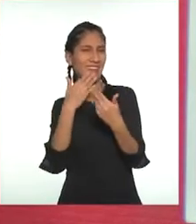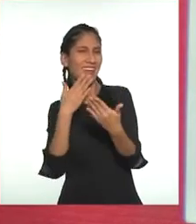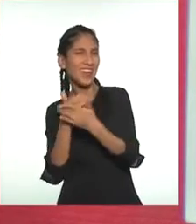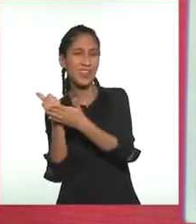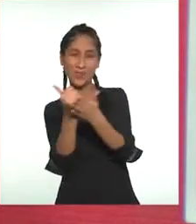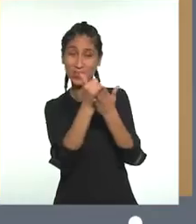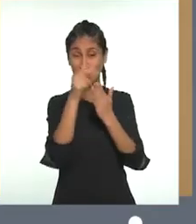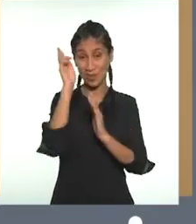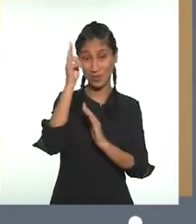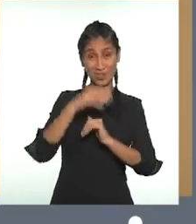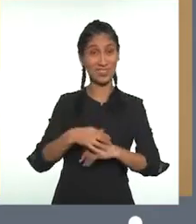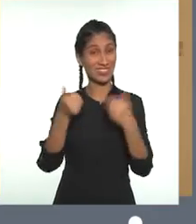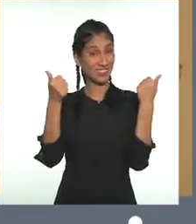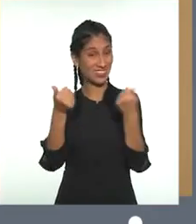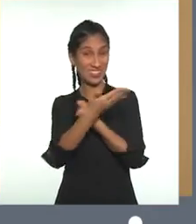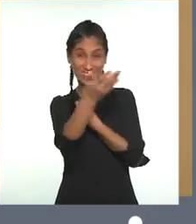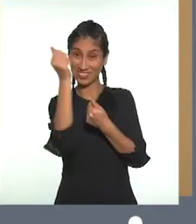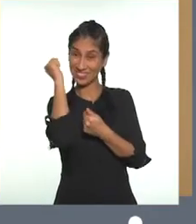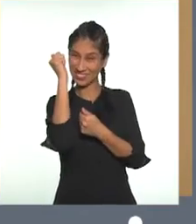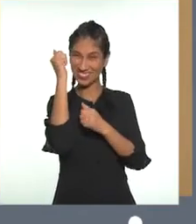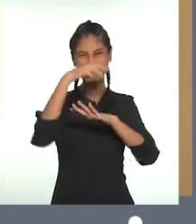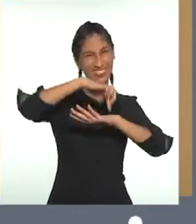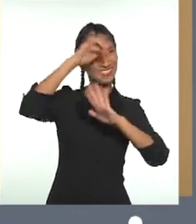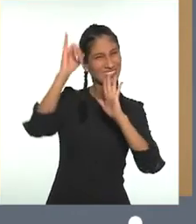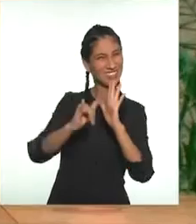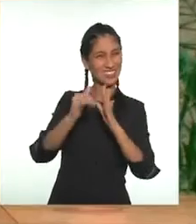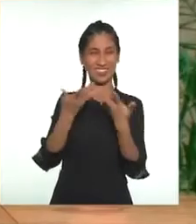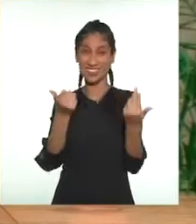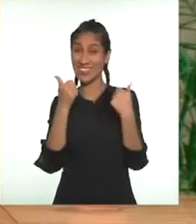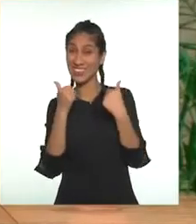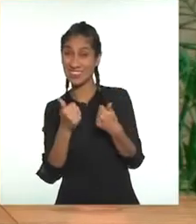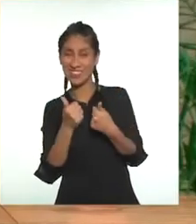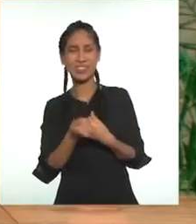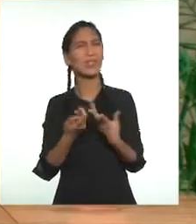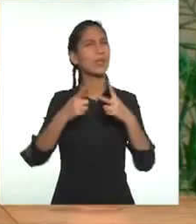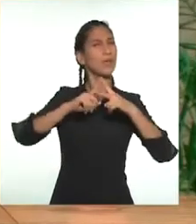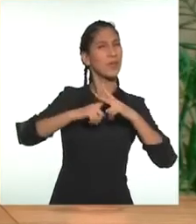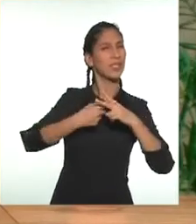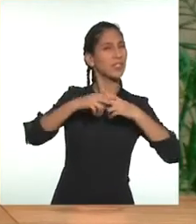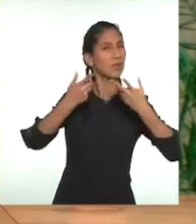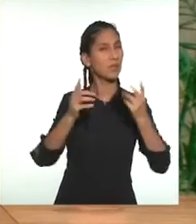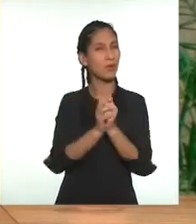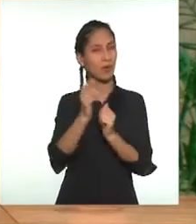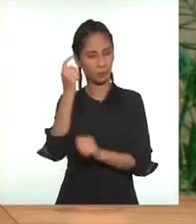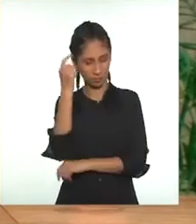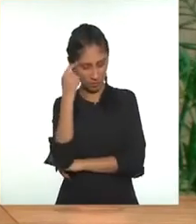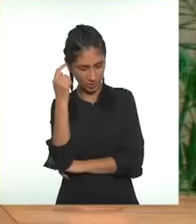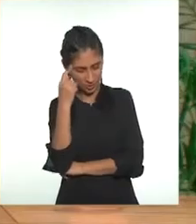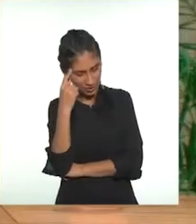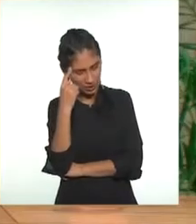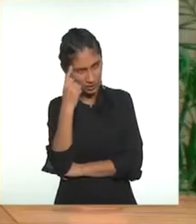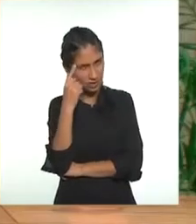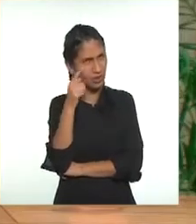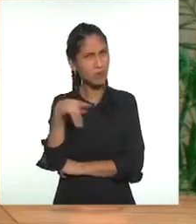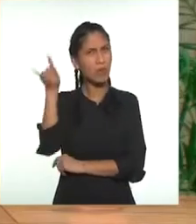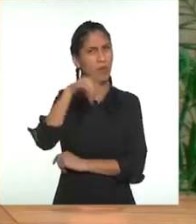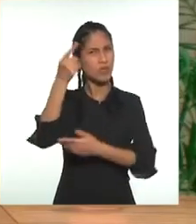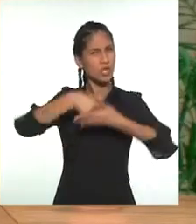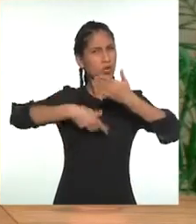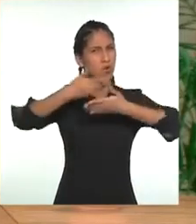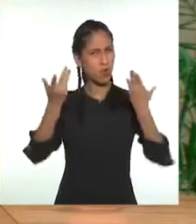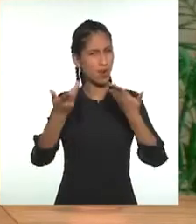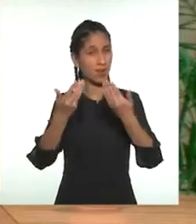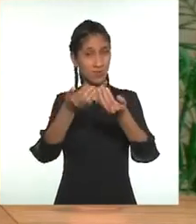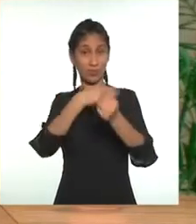ayuda, profesora. Éxitos con su proyecto. Muy bien, empecemos por decidir qué medio vamos a usar.